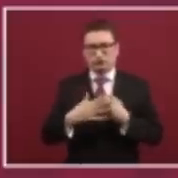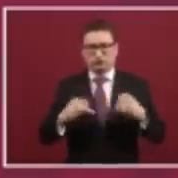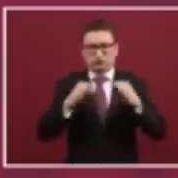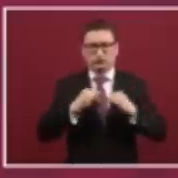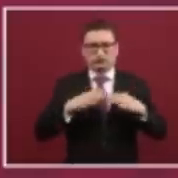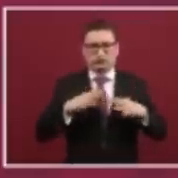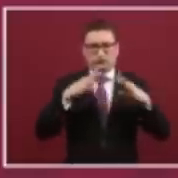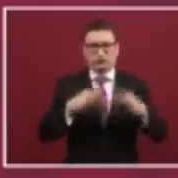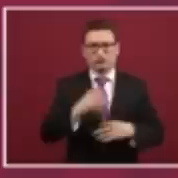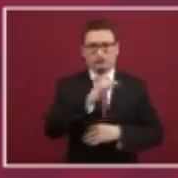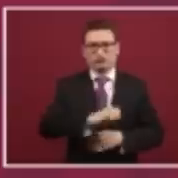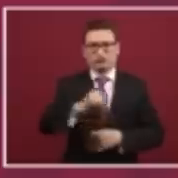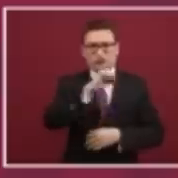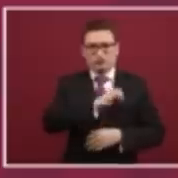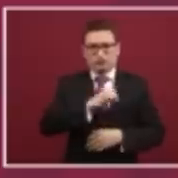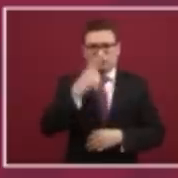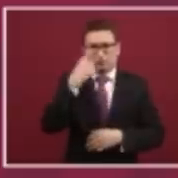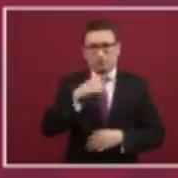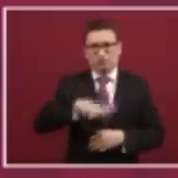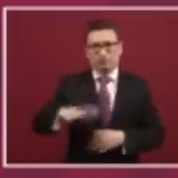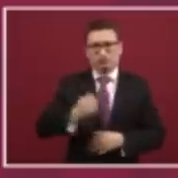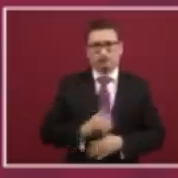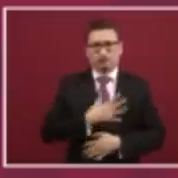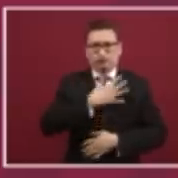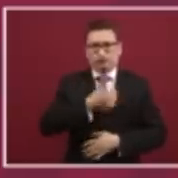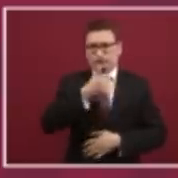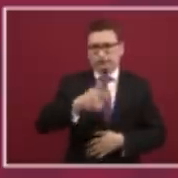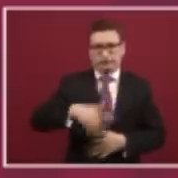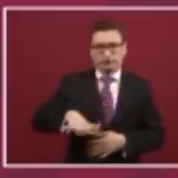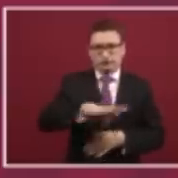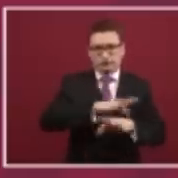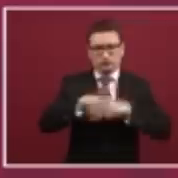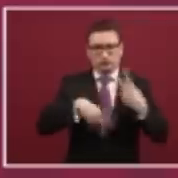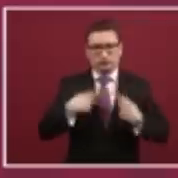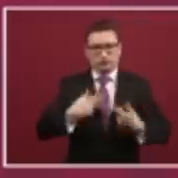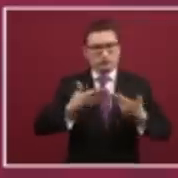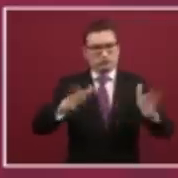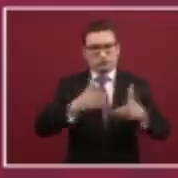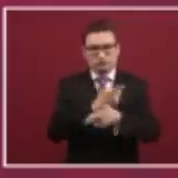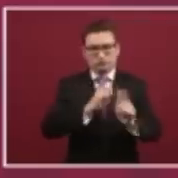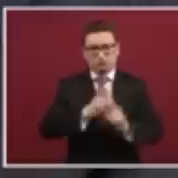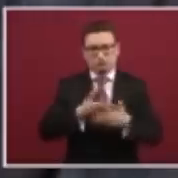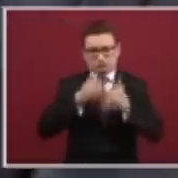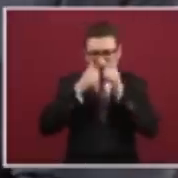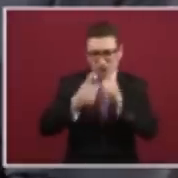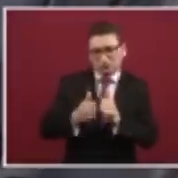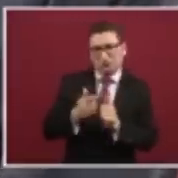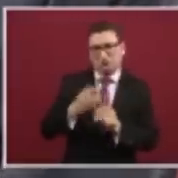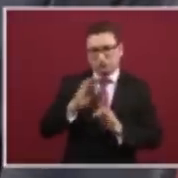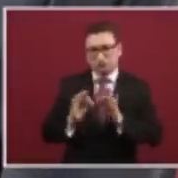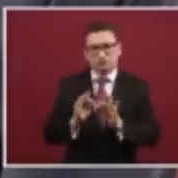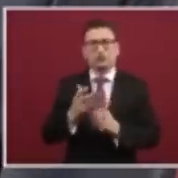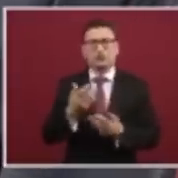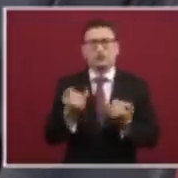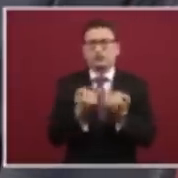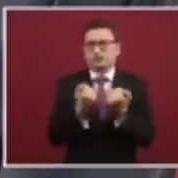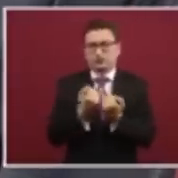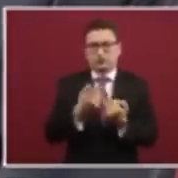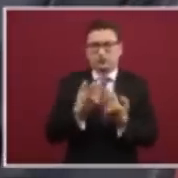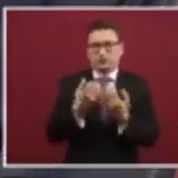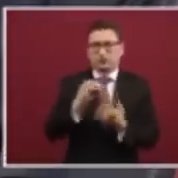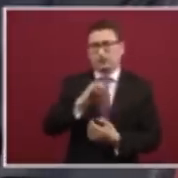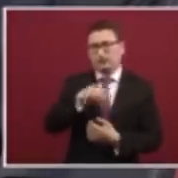de la Salud para el Bienestar para atender a la población abierta y se va a fortalecer el